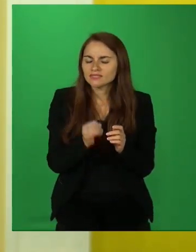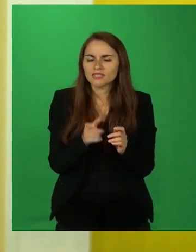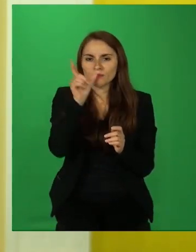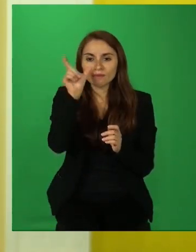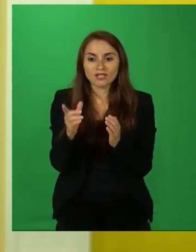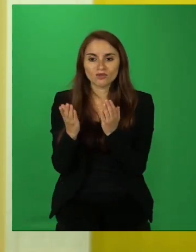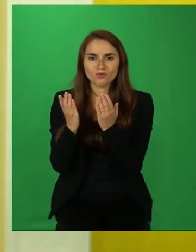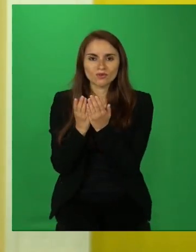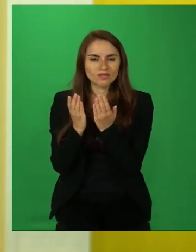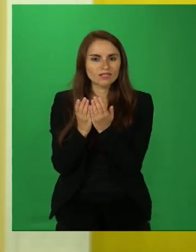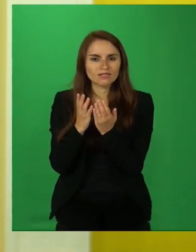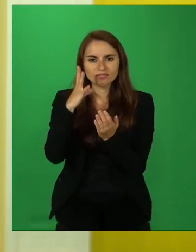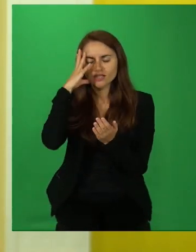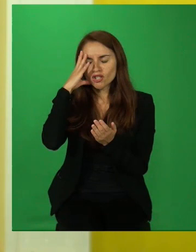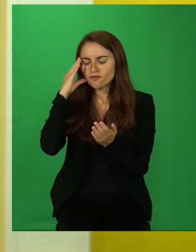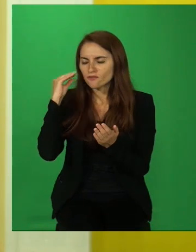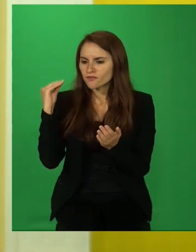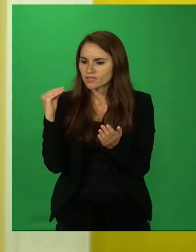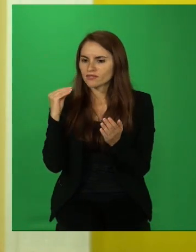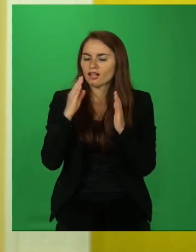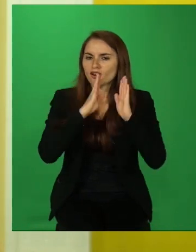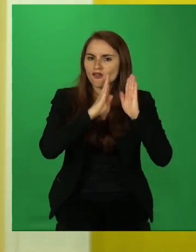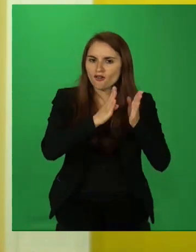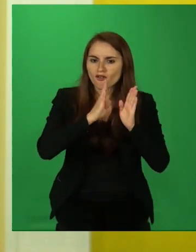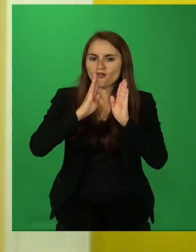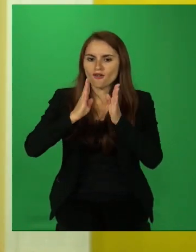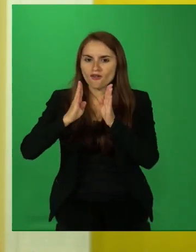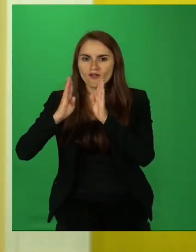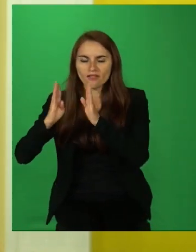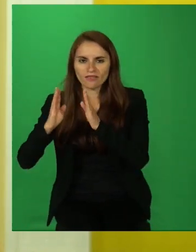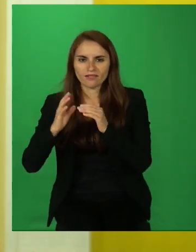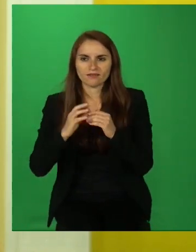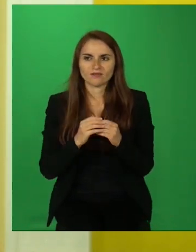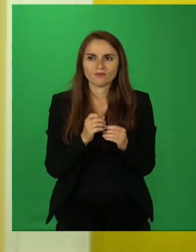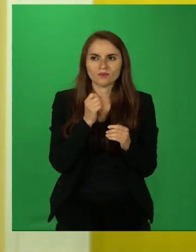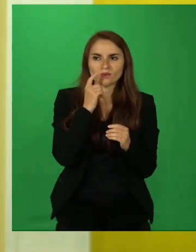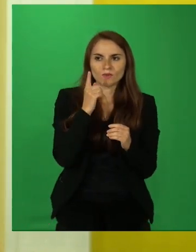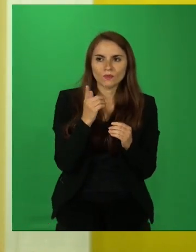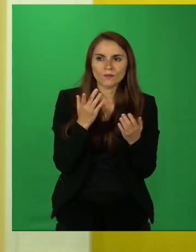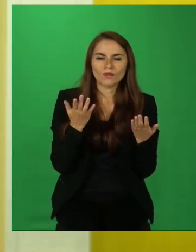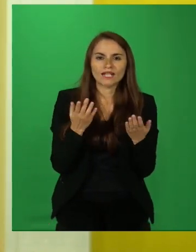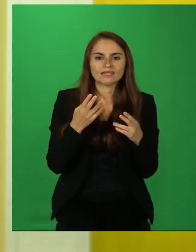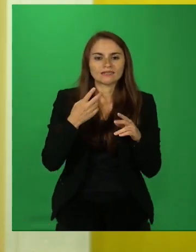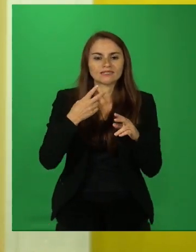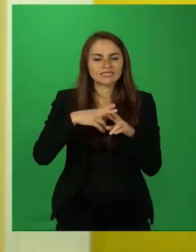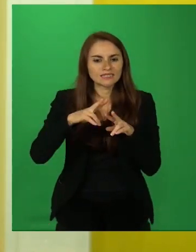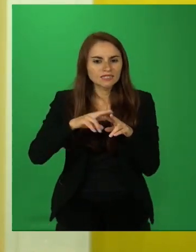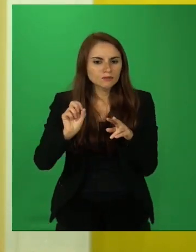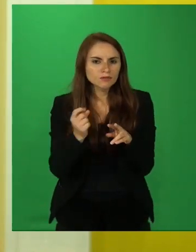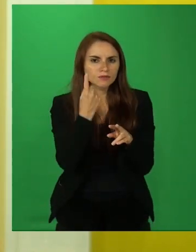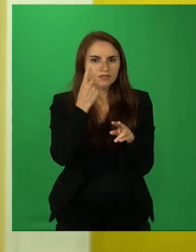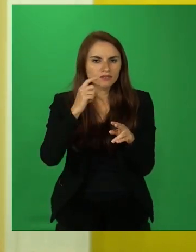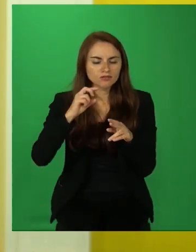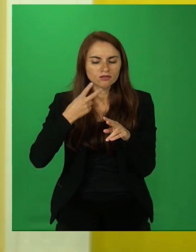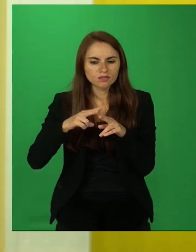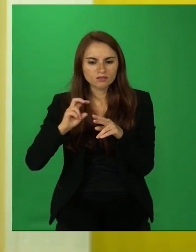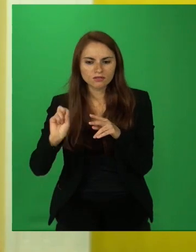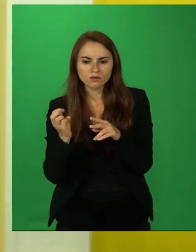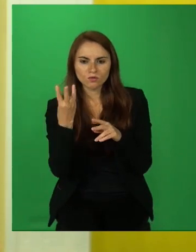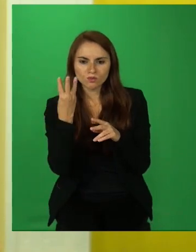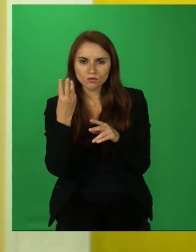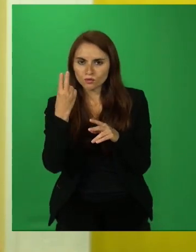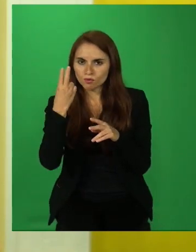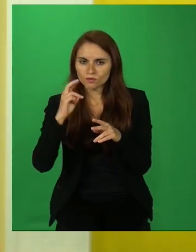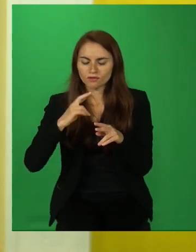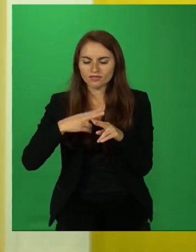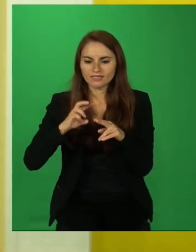se olvidan de respetar la jerarquía o el orden o la prioridad de las operaciones